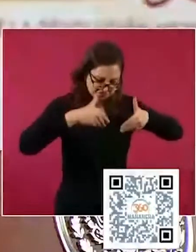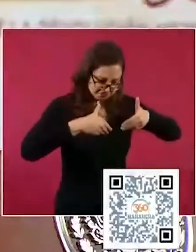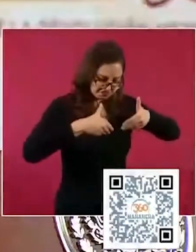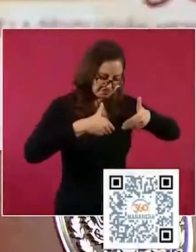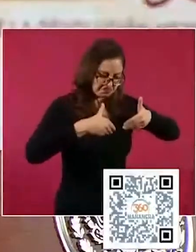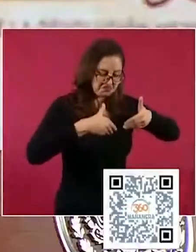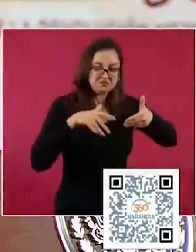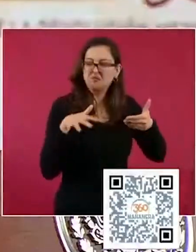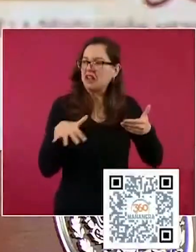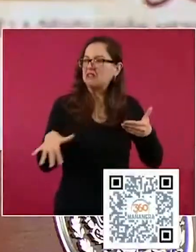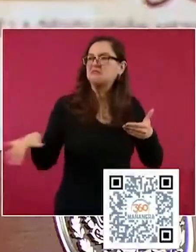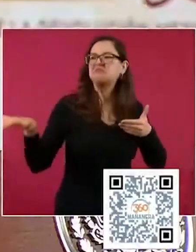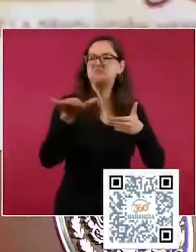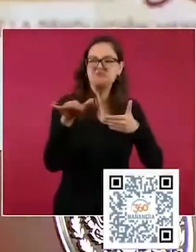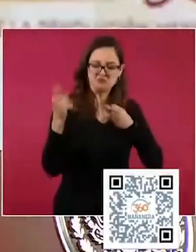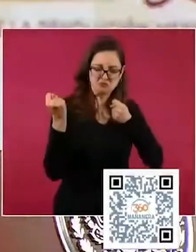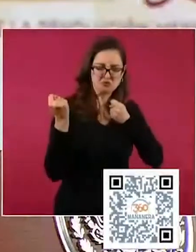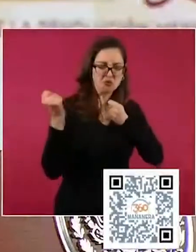en él